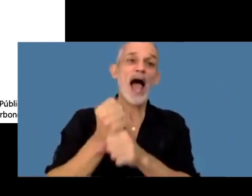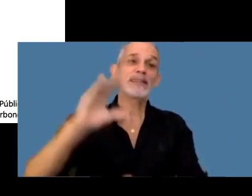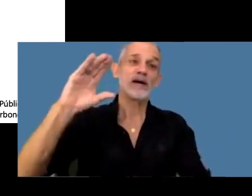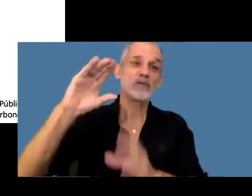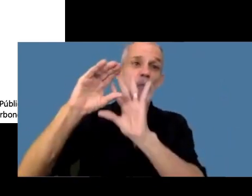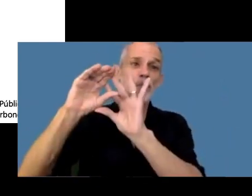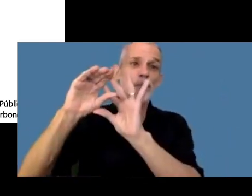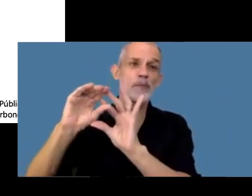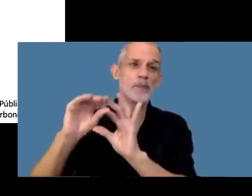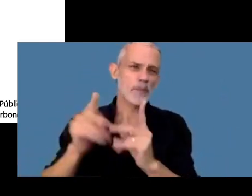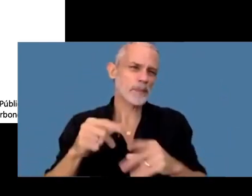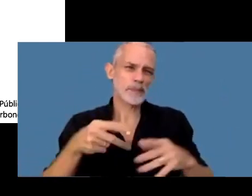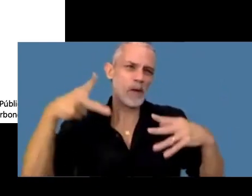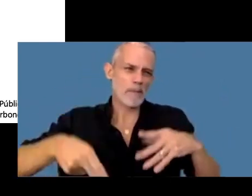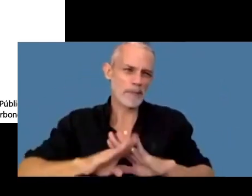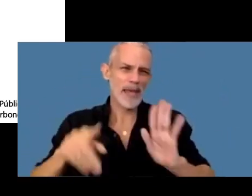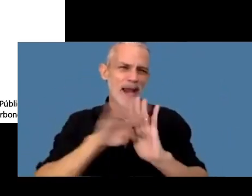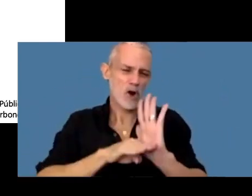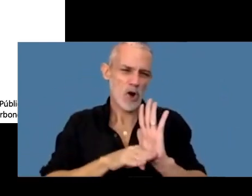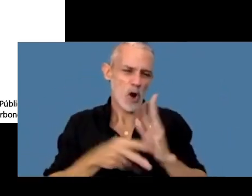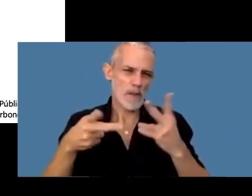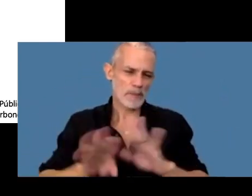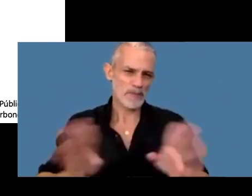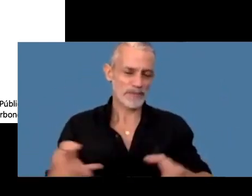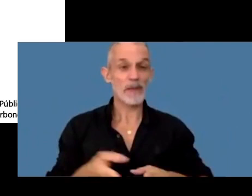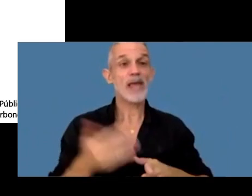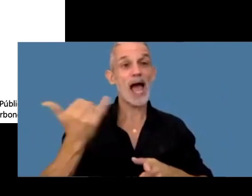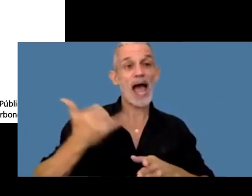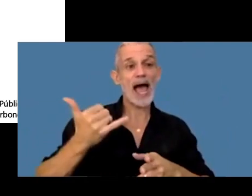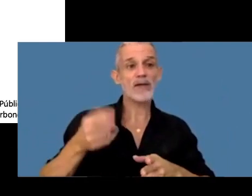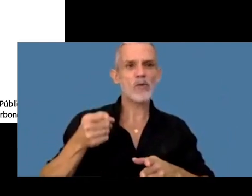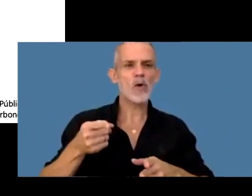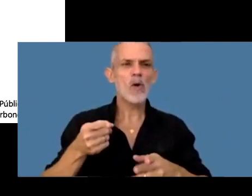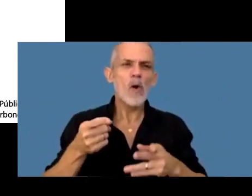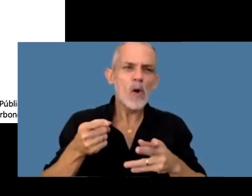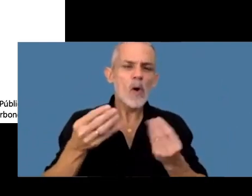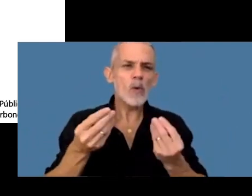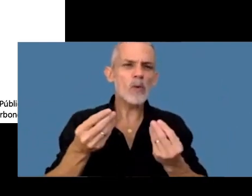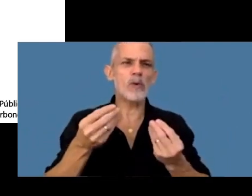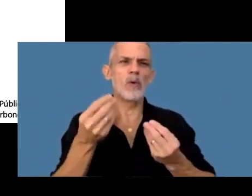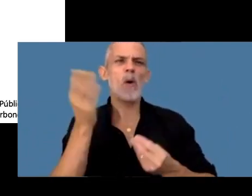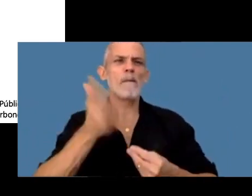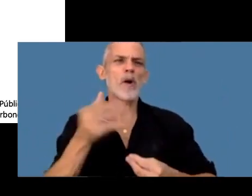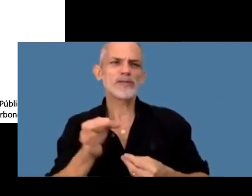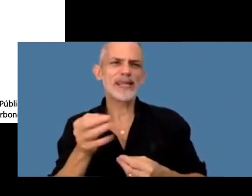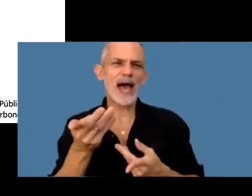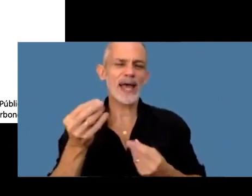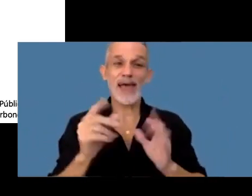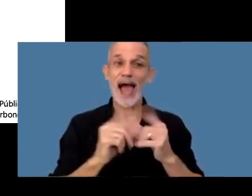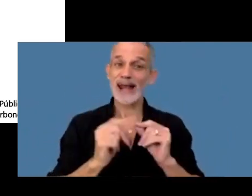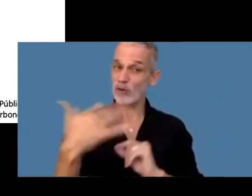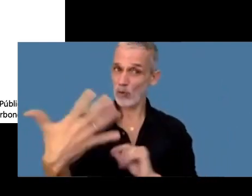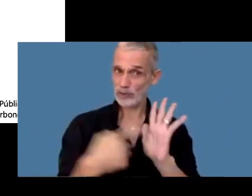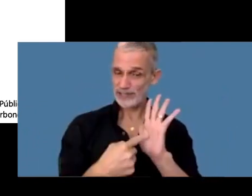norma, naturalmente. Y existe un orden de imputación específico contemplado en el artículo 5 del